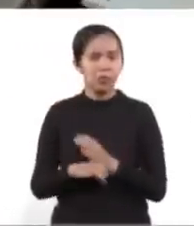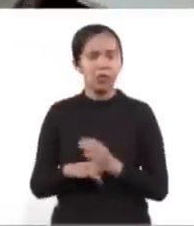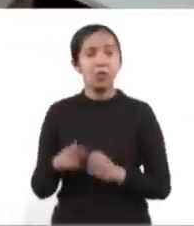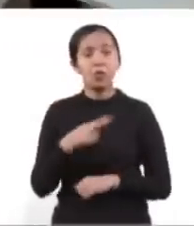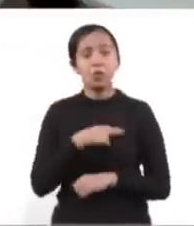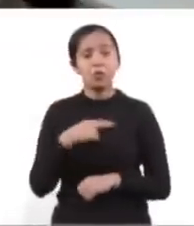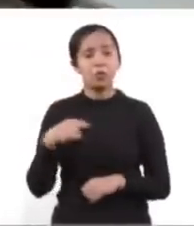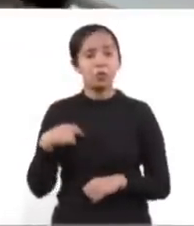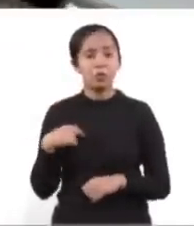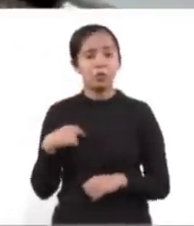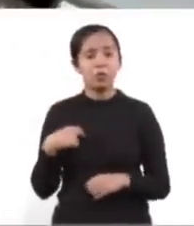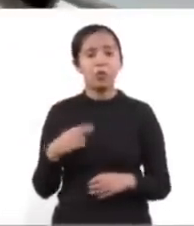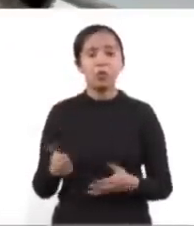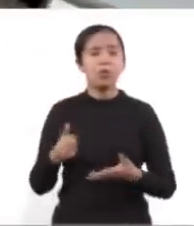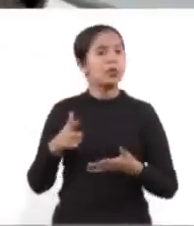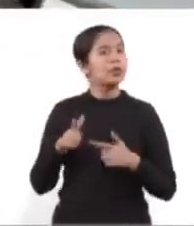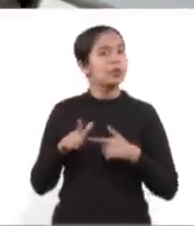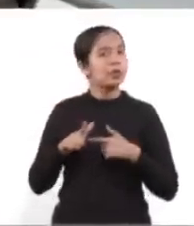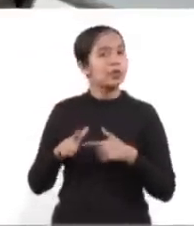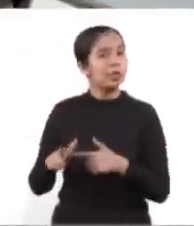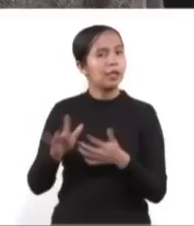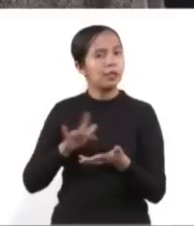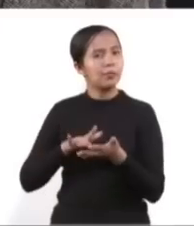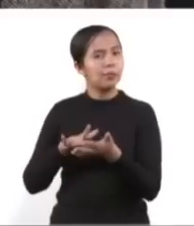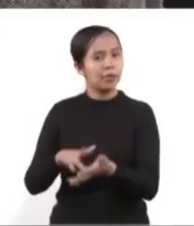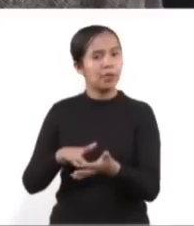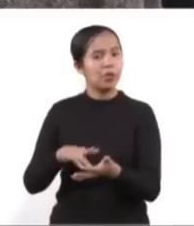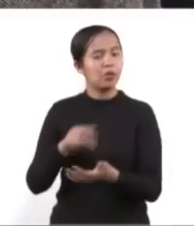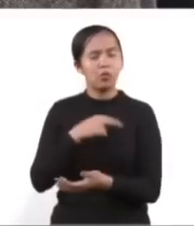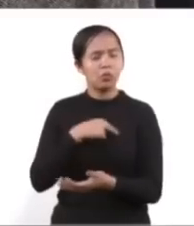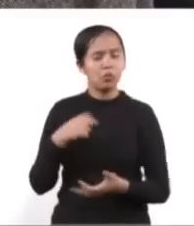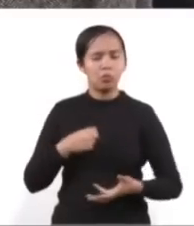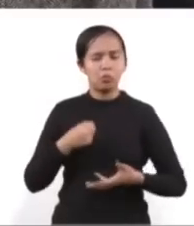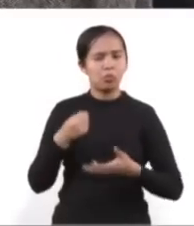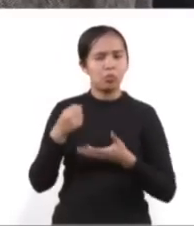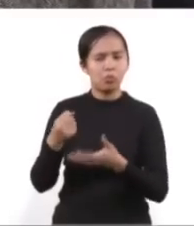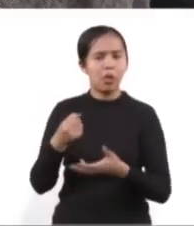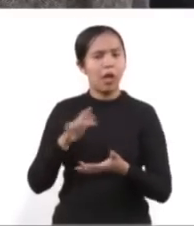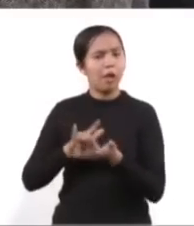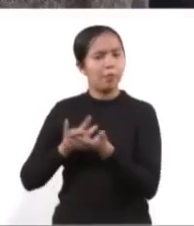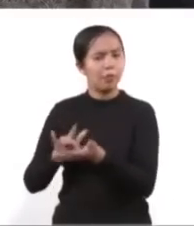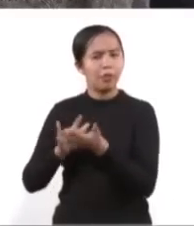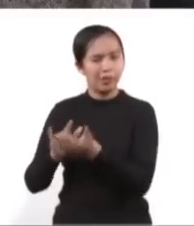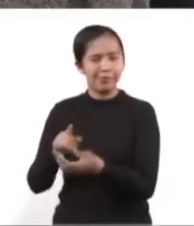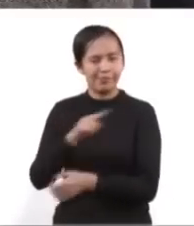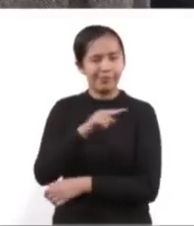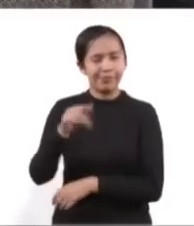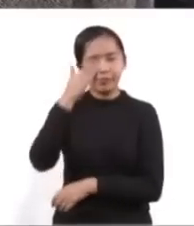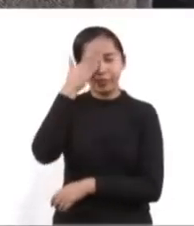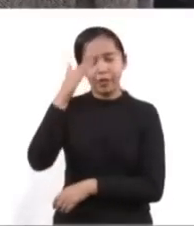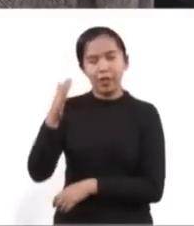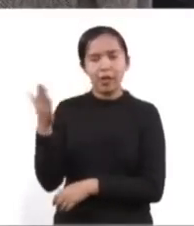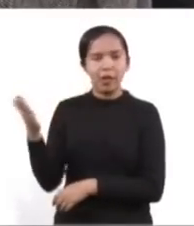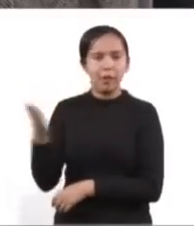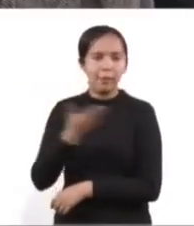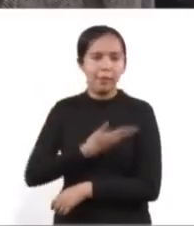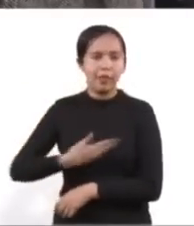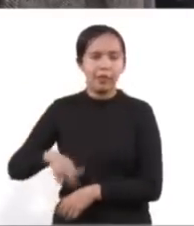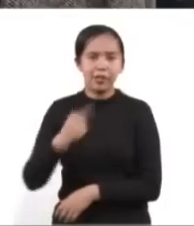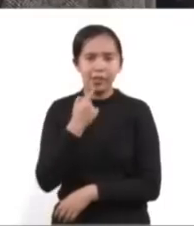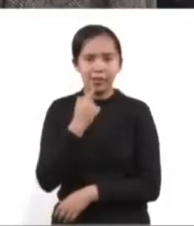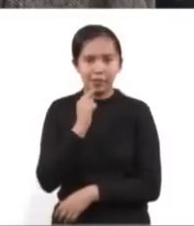vamos a escatimar en ello. Todo lo que podamos hacer, y ya escuchamos al presidente de la República, que en la medida de lo